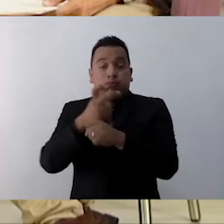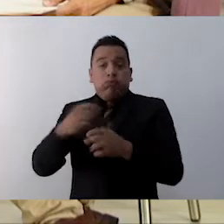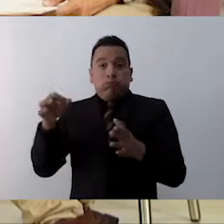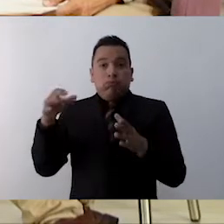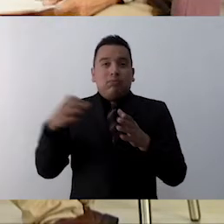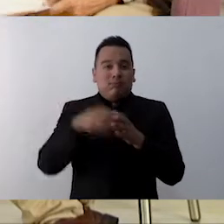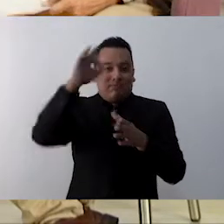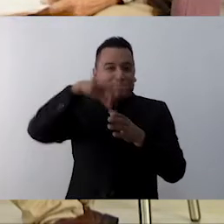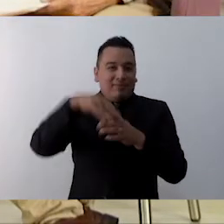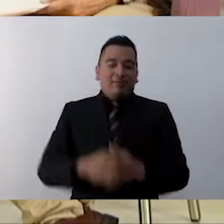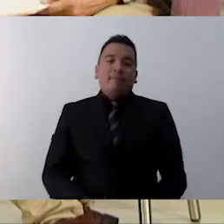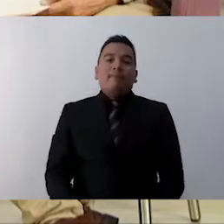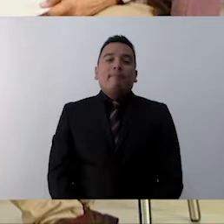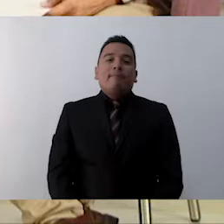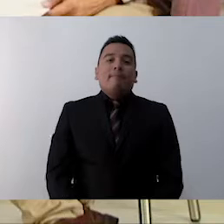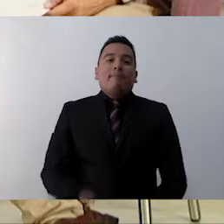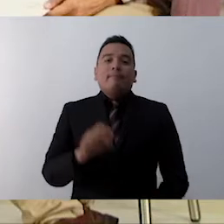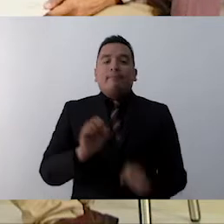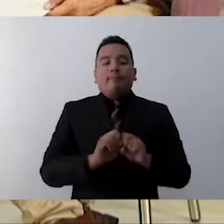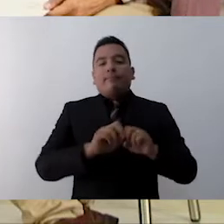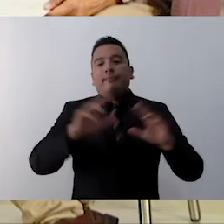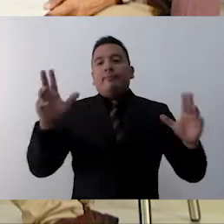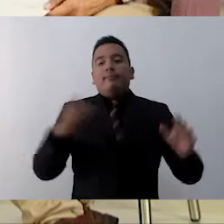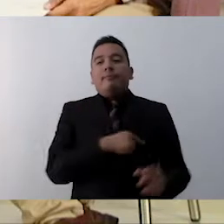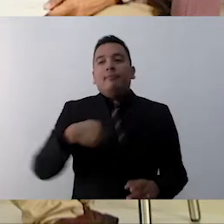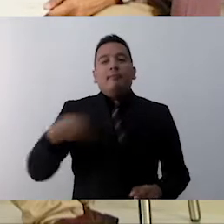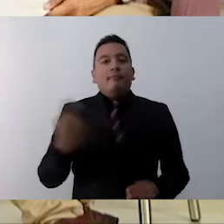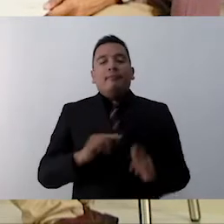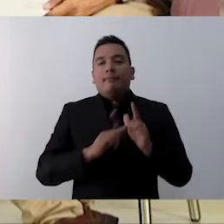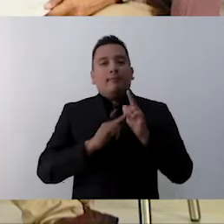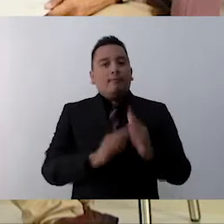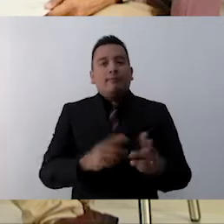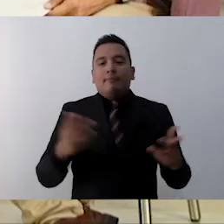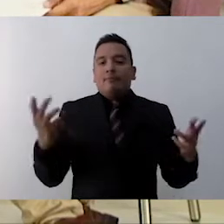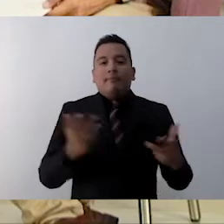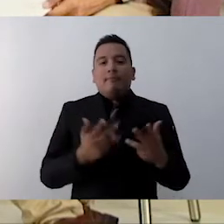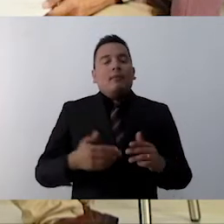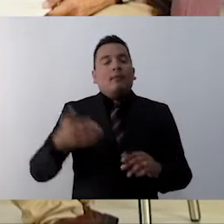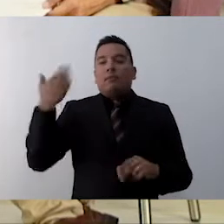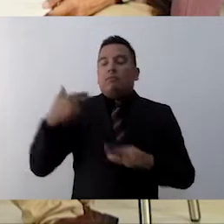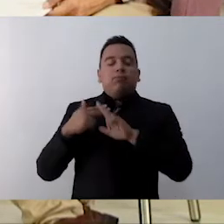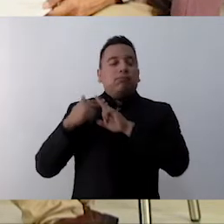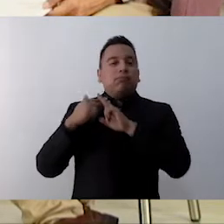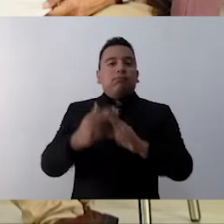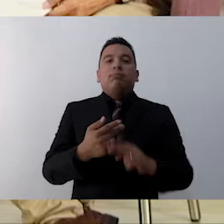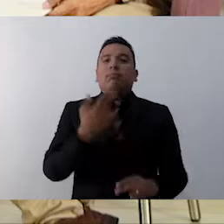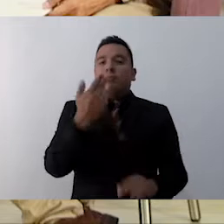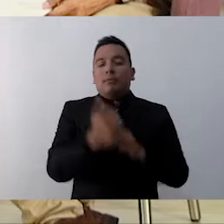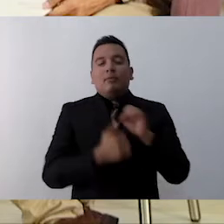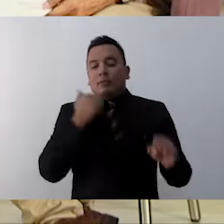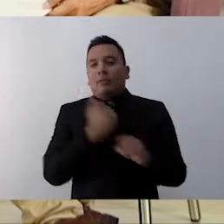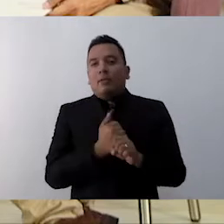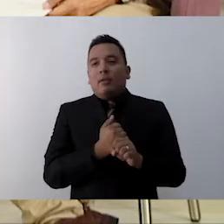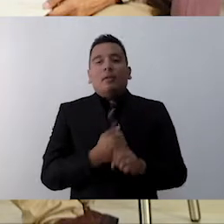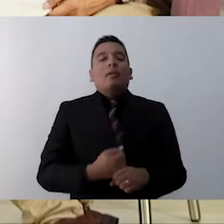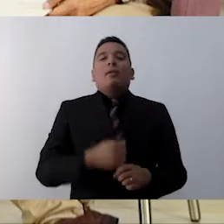está bastante consolidado y bueno, pues habrá que seguir haciendo lo que se ha hecho bien en los últimos 25 años en el país, tanto en